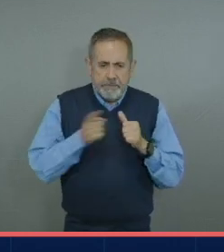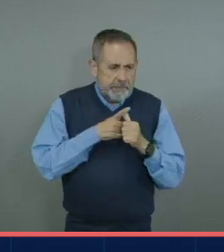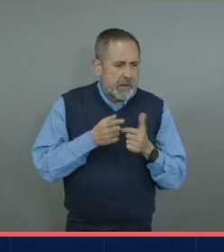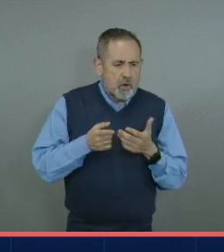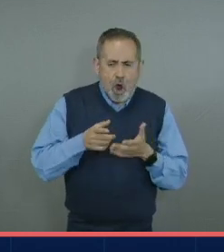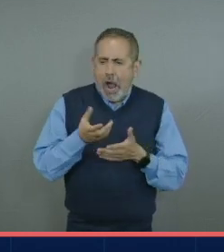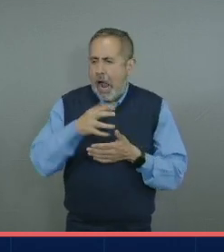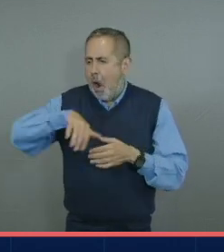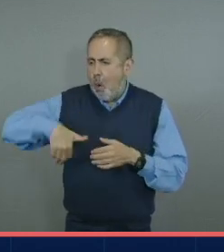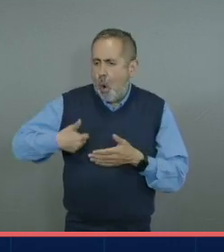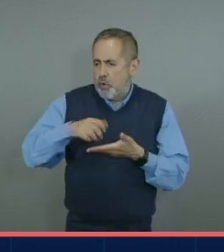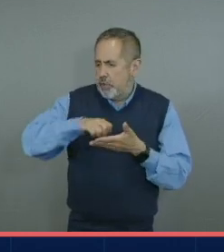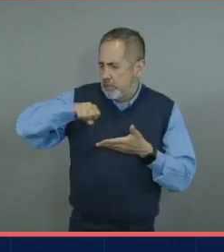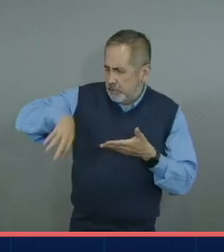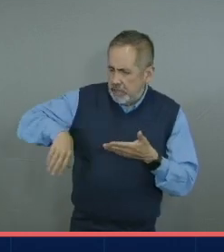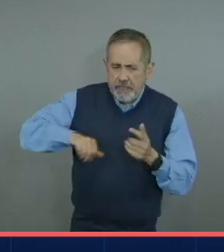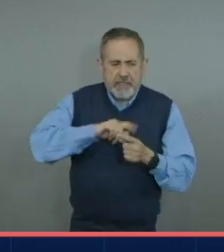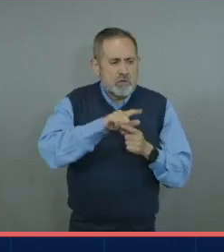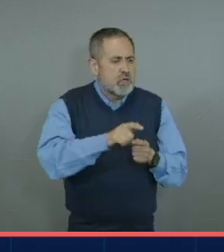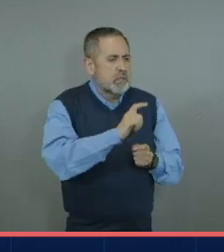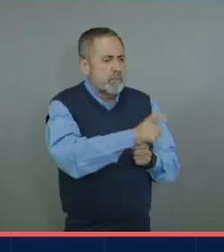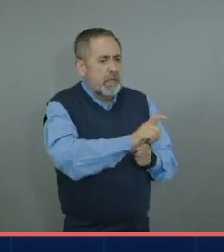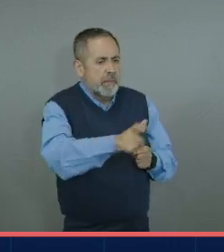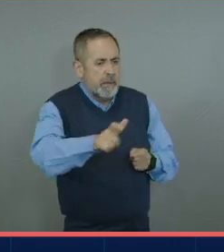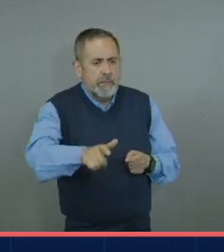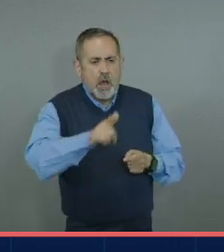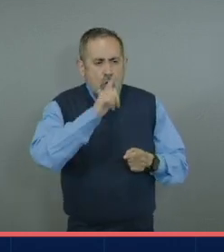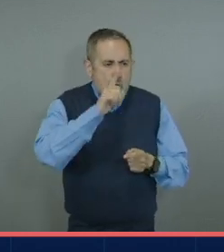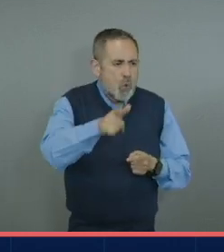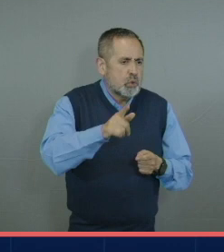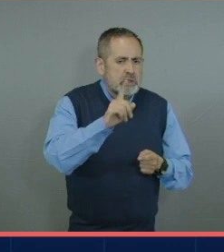la luz, paga el teléfono, paga servicios.